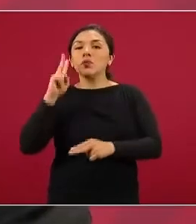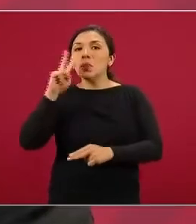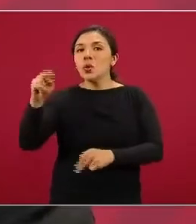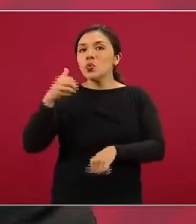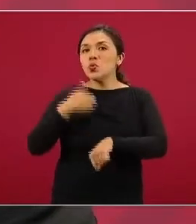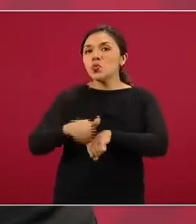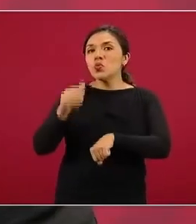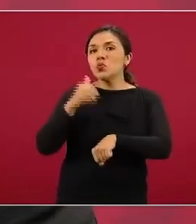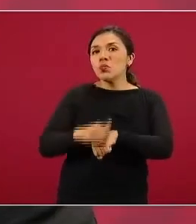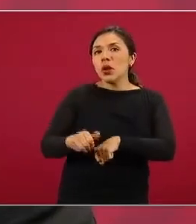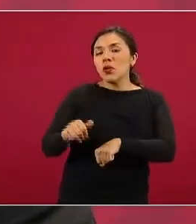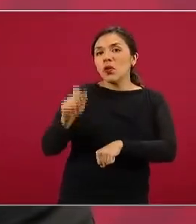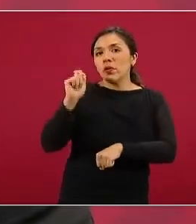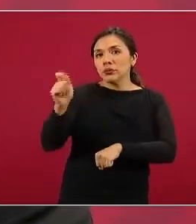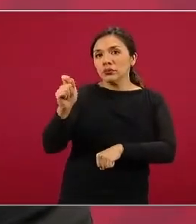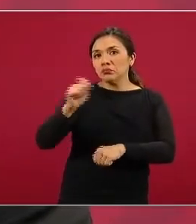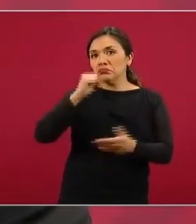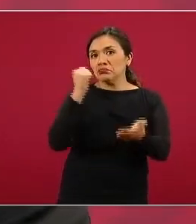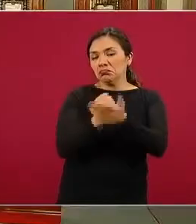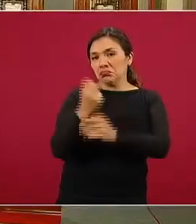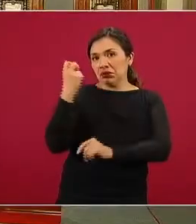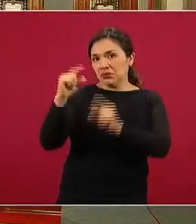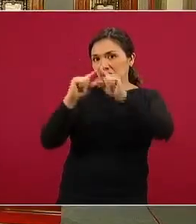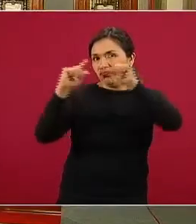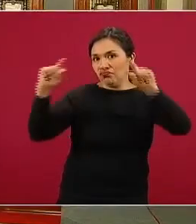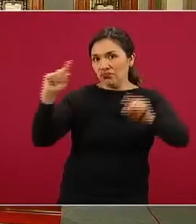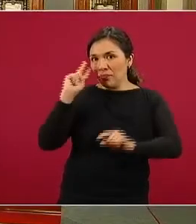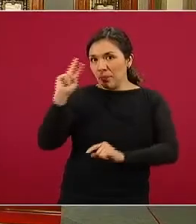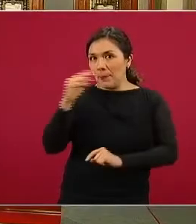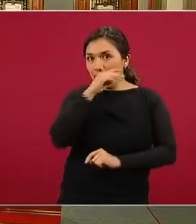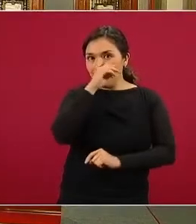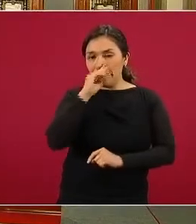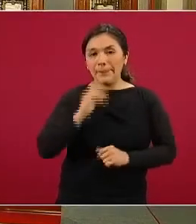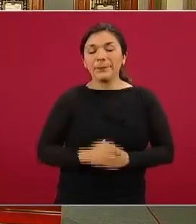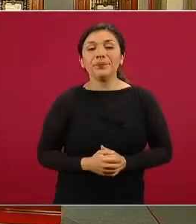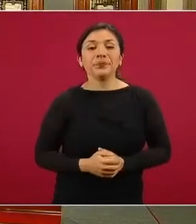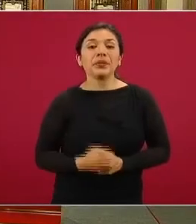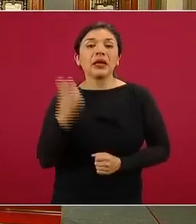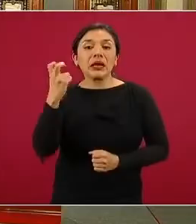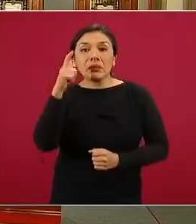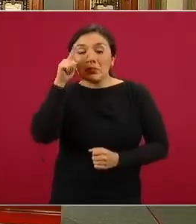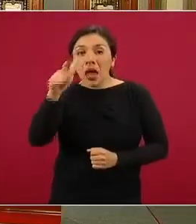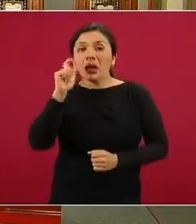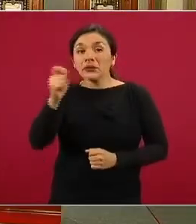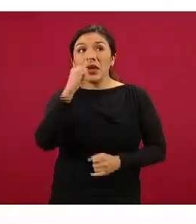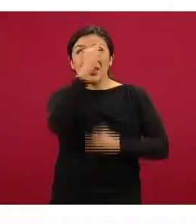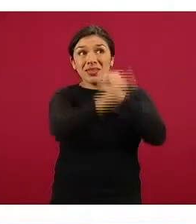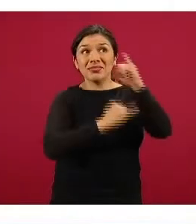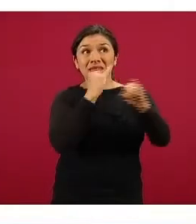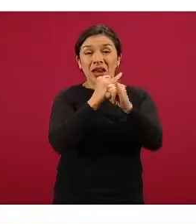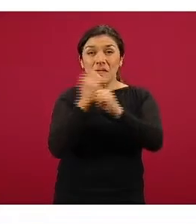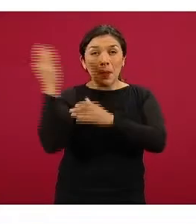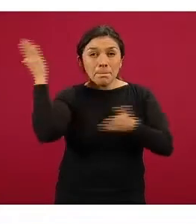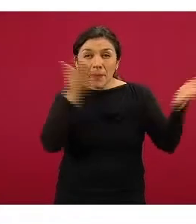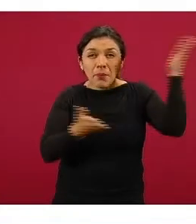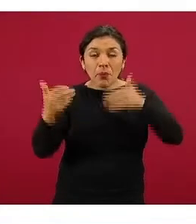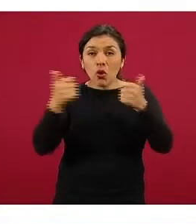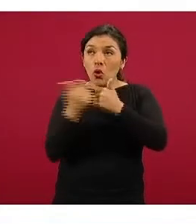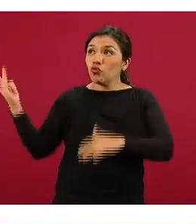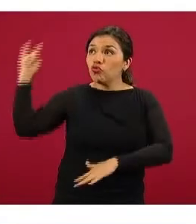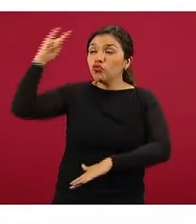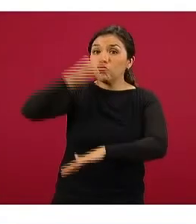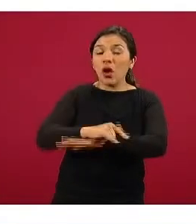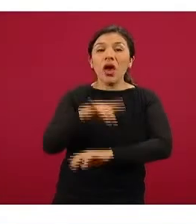cifra que marca en esta gráfica. Quiere decir que la internación vía aérea